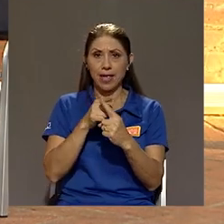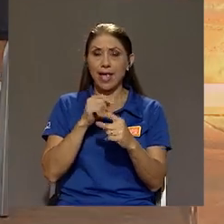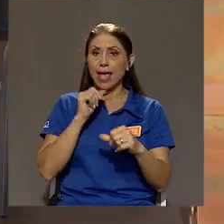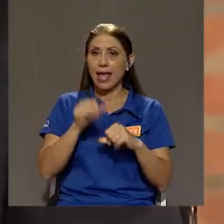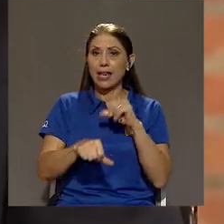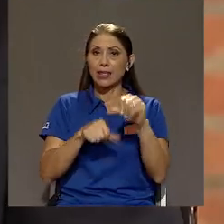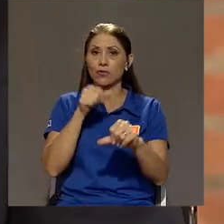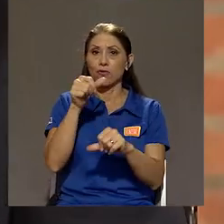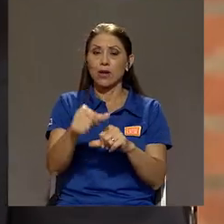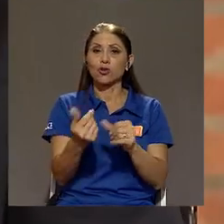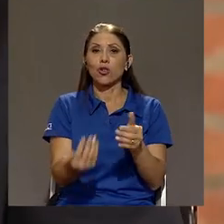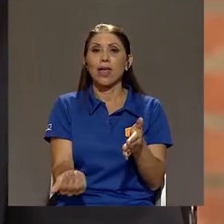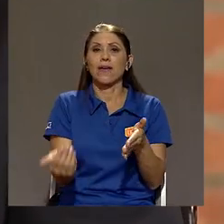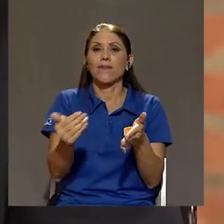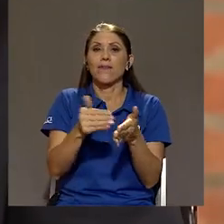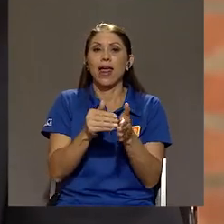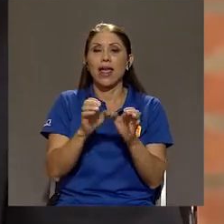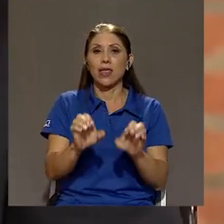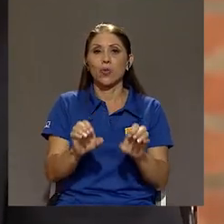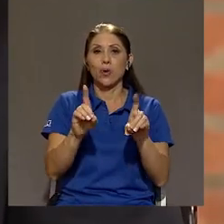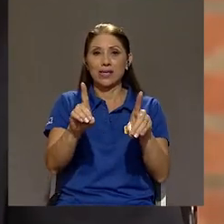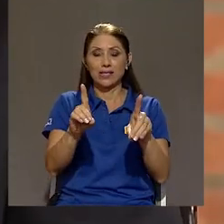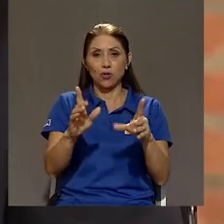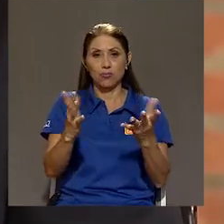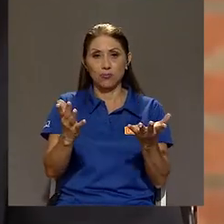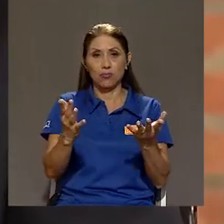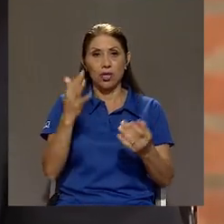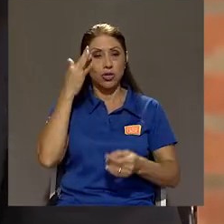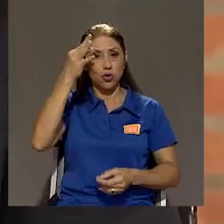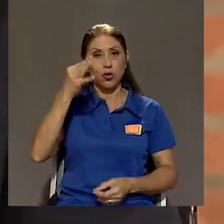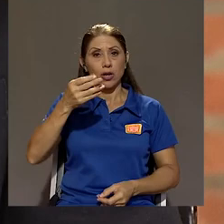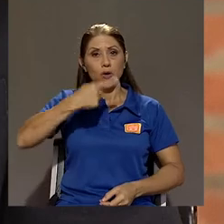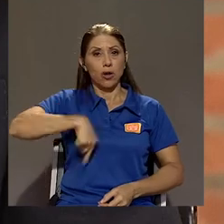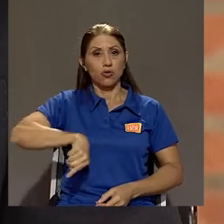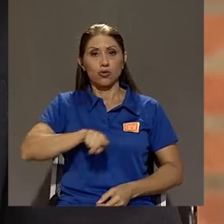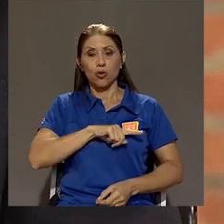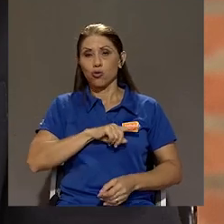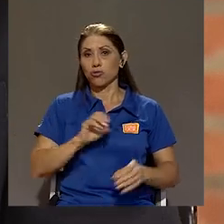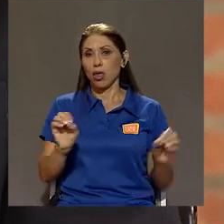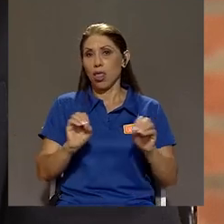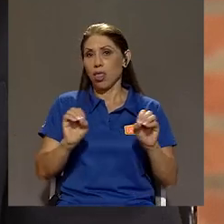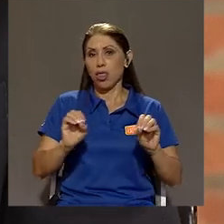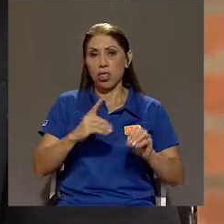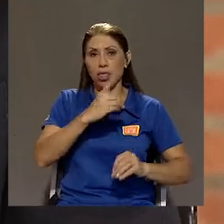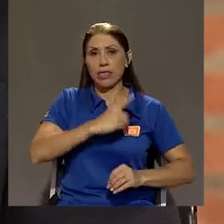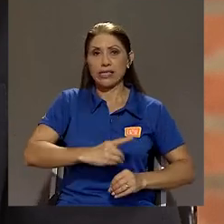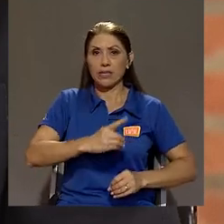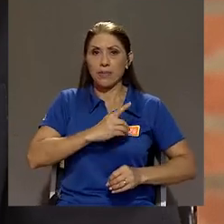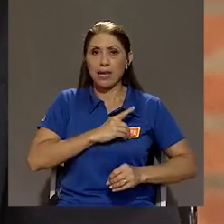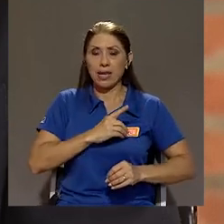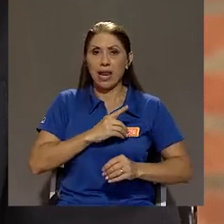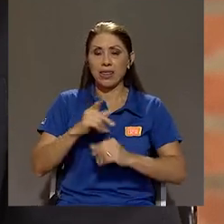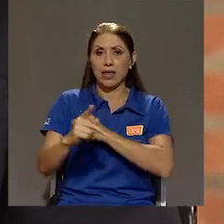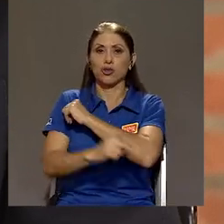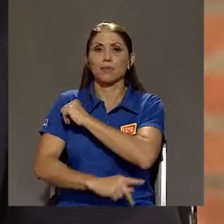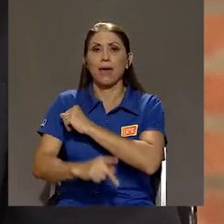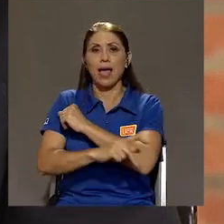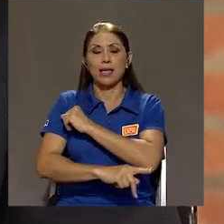el esfuerzo de reeducación, creo que no tenemos la disciplina tal vez de las